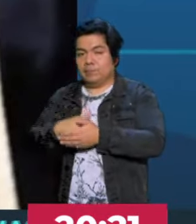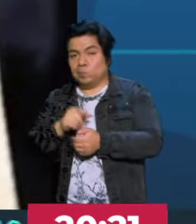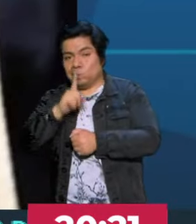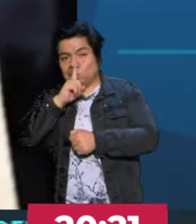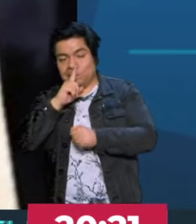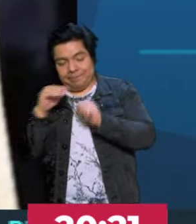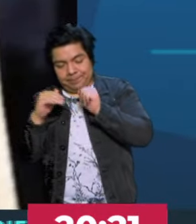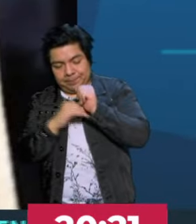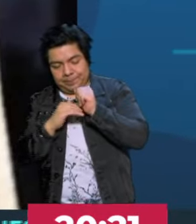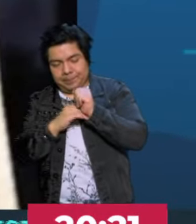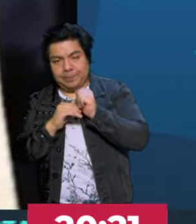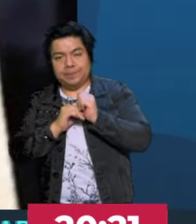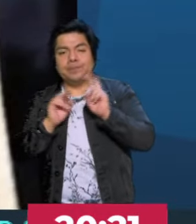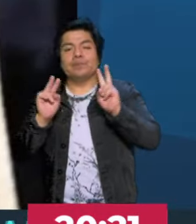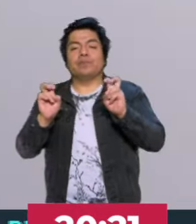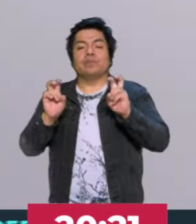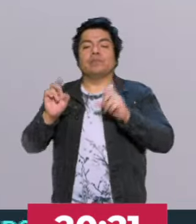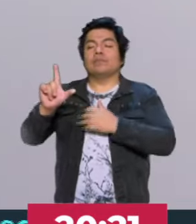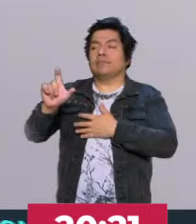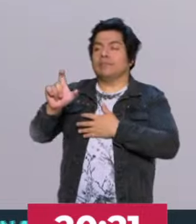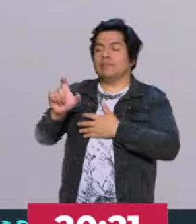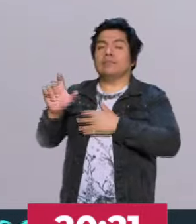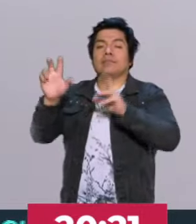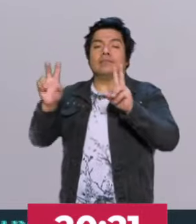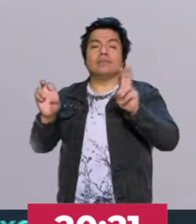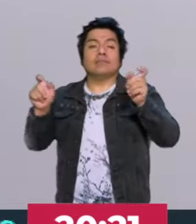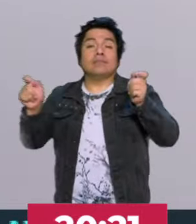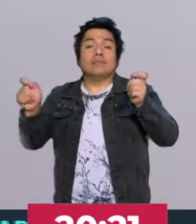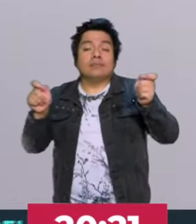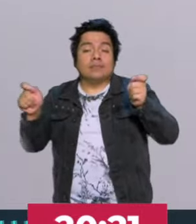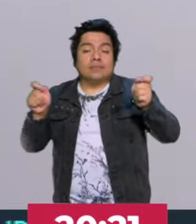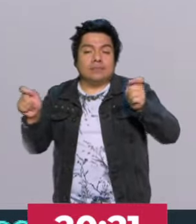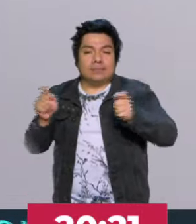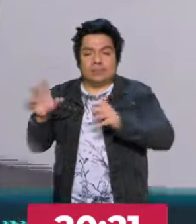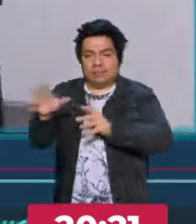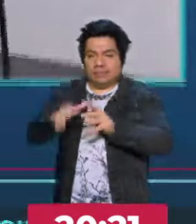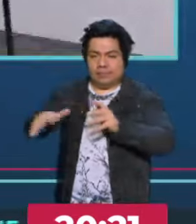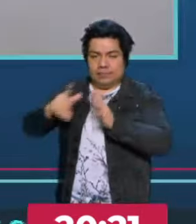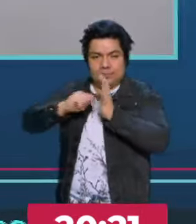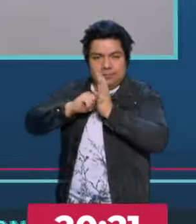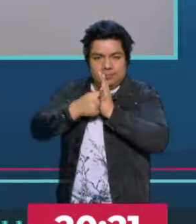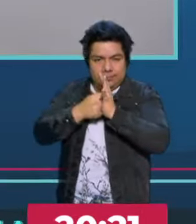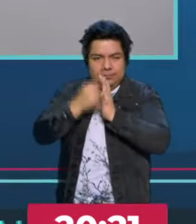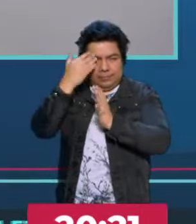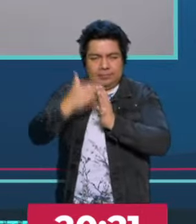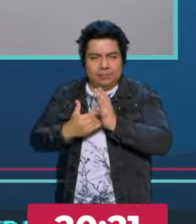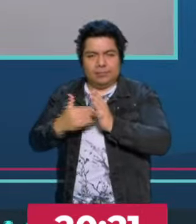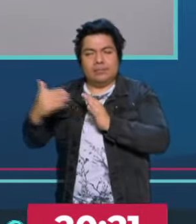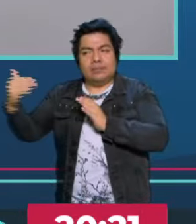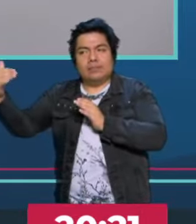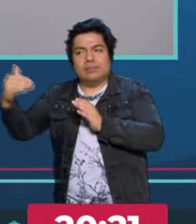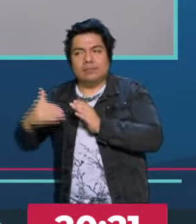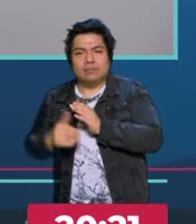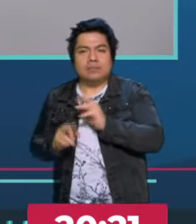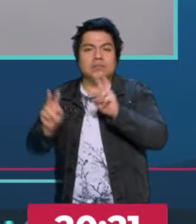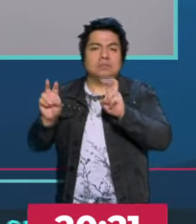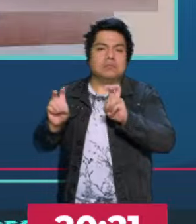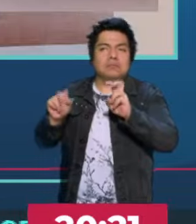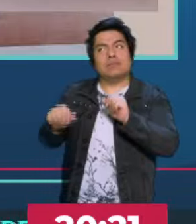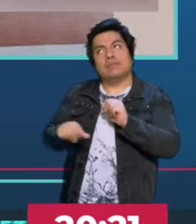otras sustancias. Es una modalidad de contrabando técnico, es decir, que se mete como si fuese